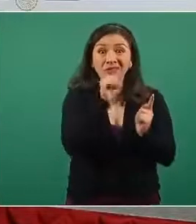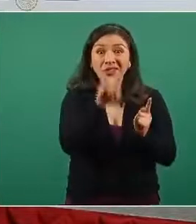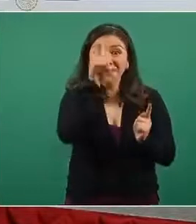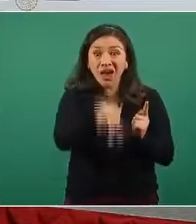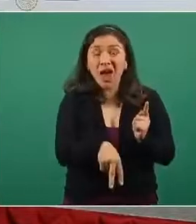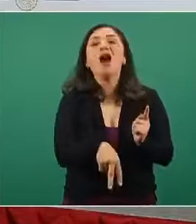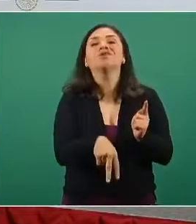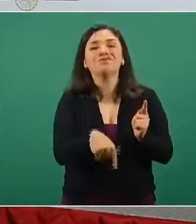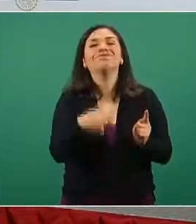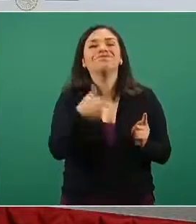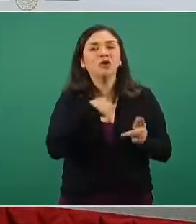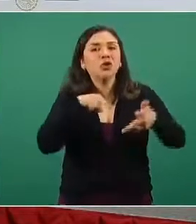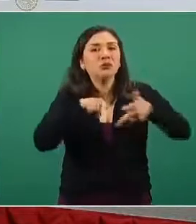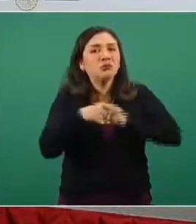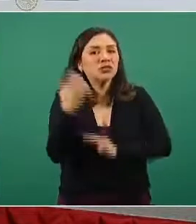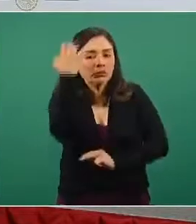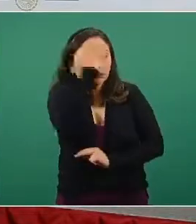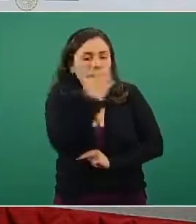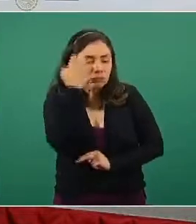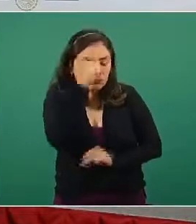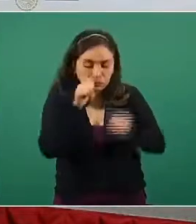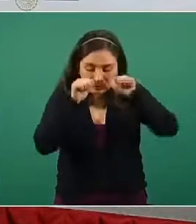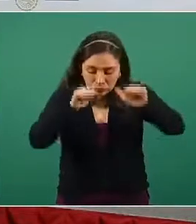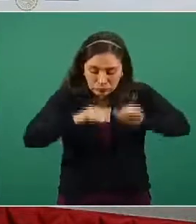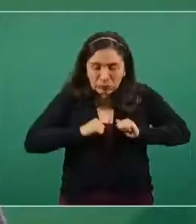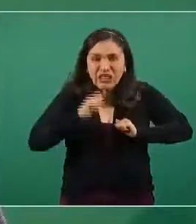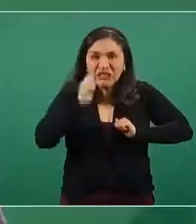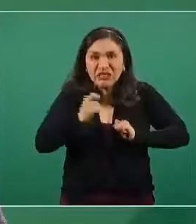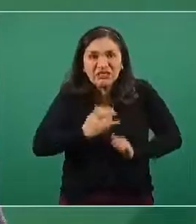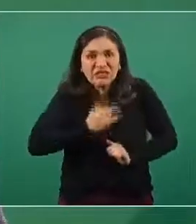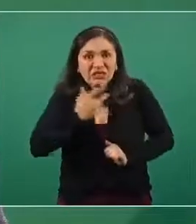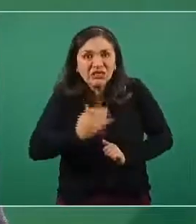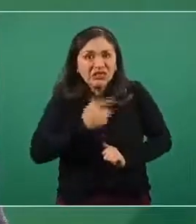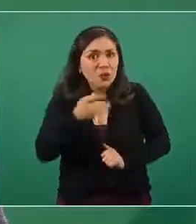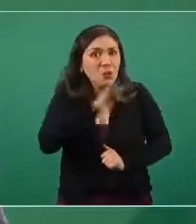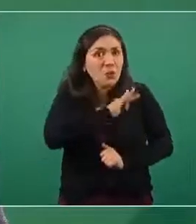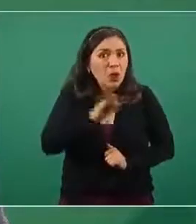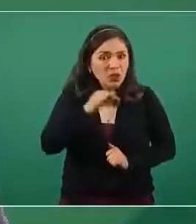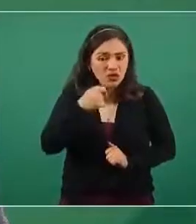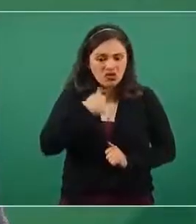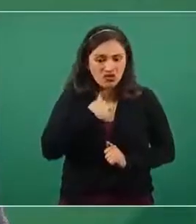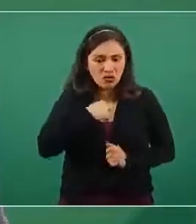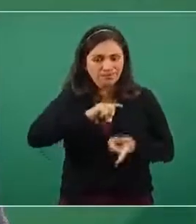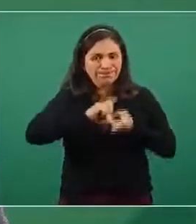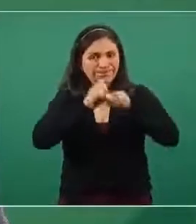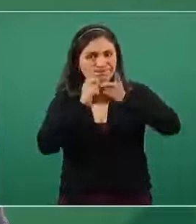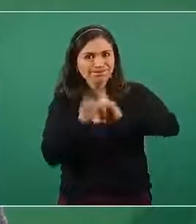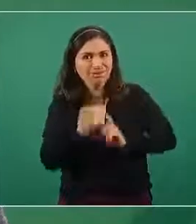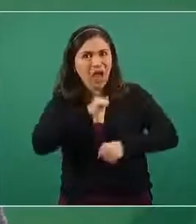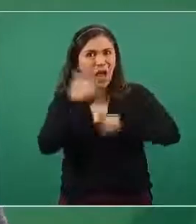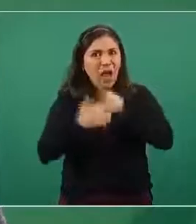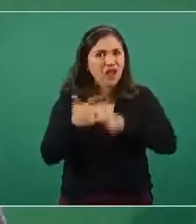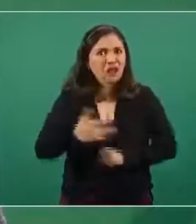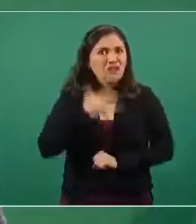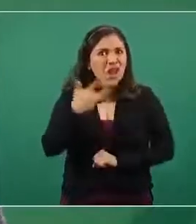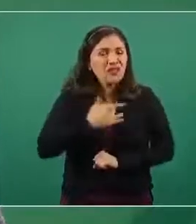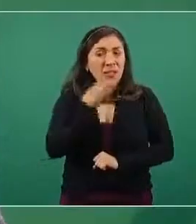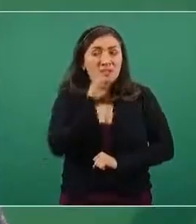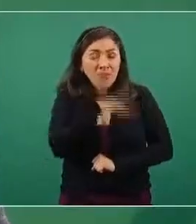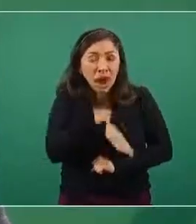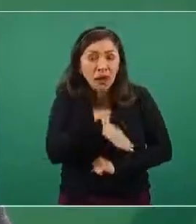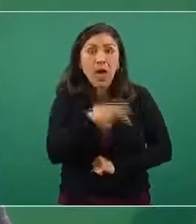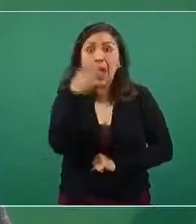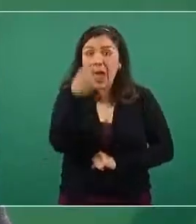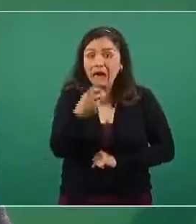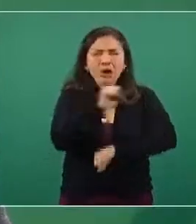un seguimiento durante los siguientes 14 días para ver efectos de ver si desarrollan o no sintomatología. De ser así, por